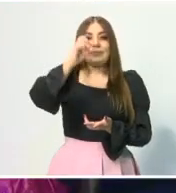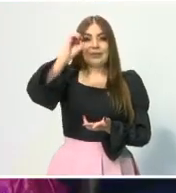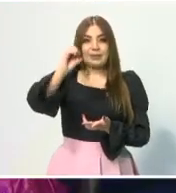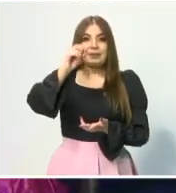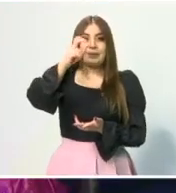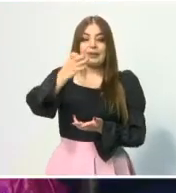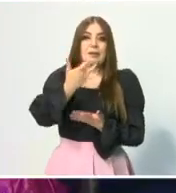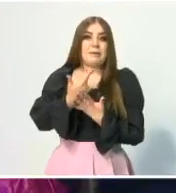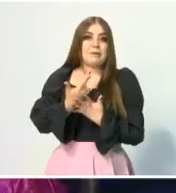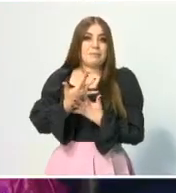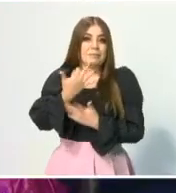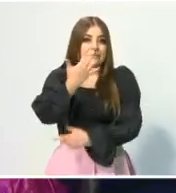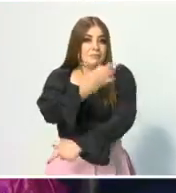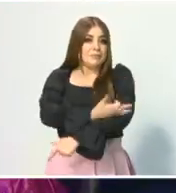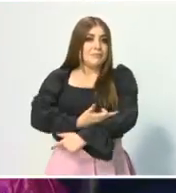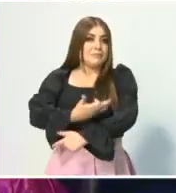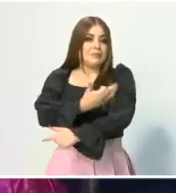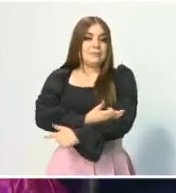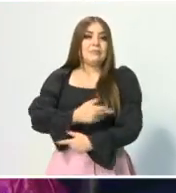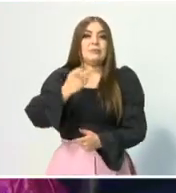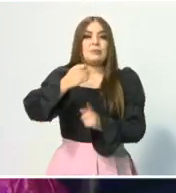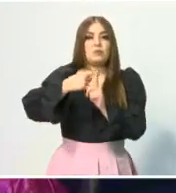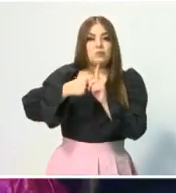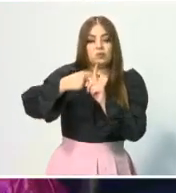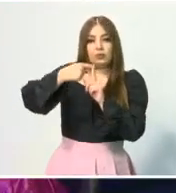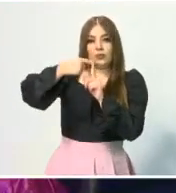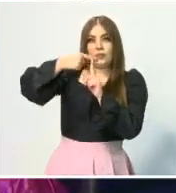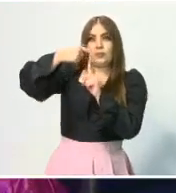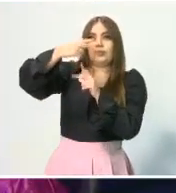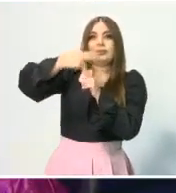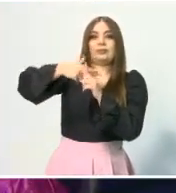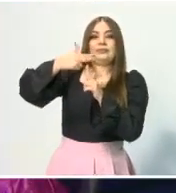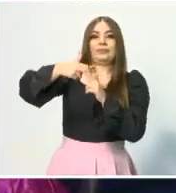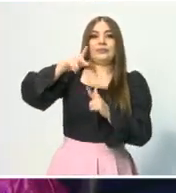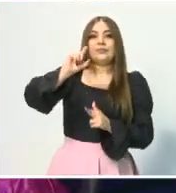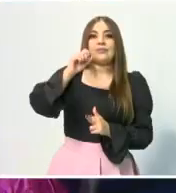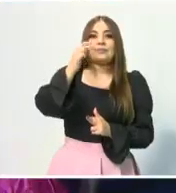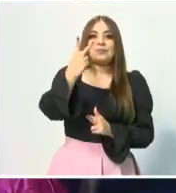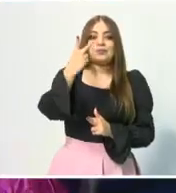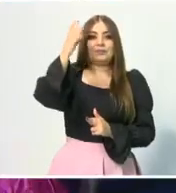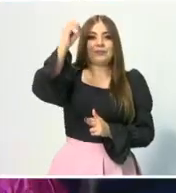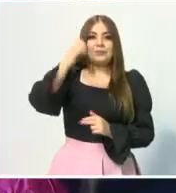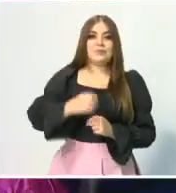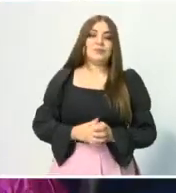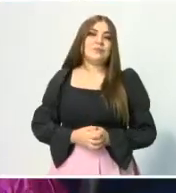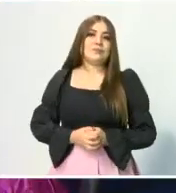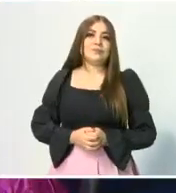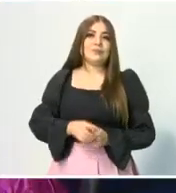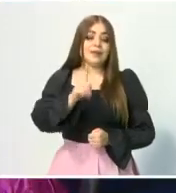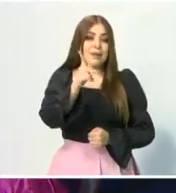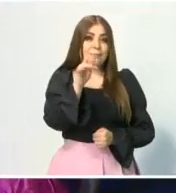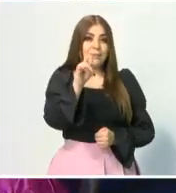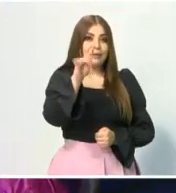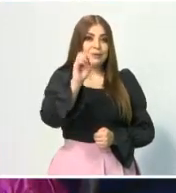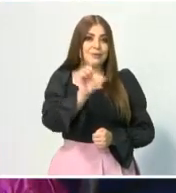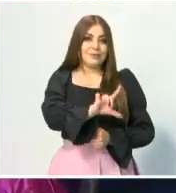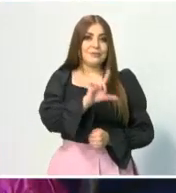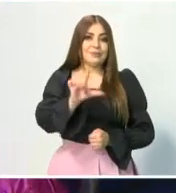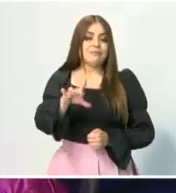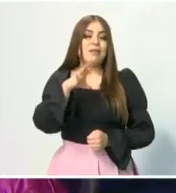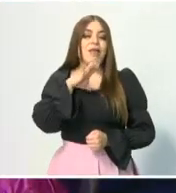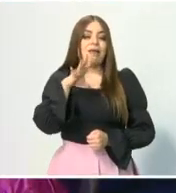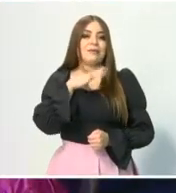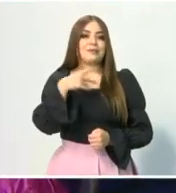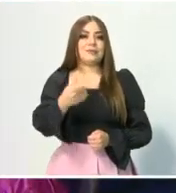que por la tarde el termómetro se eleve hasta alcanzar 22 grados centígrados. Petrolaguna ofrece